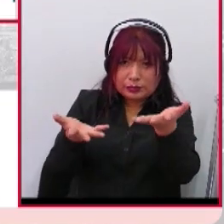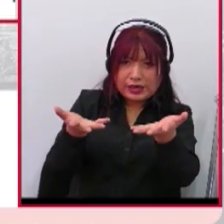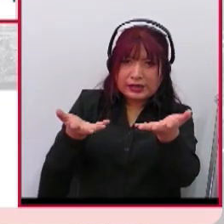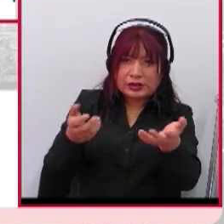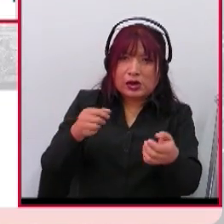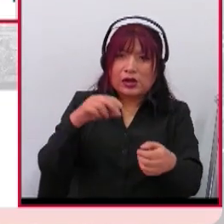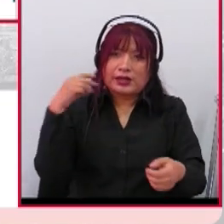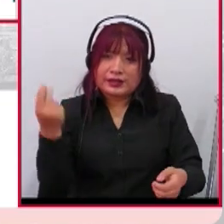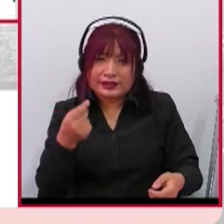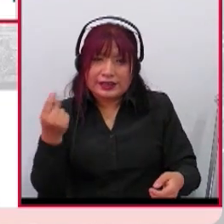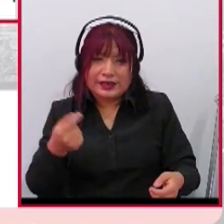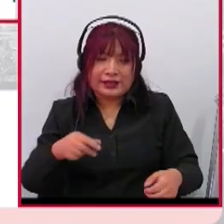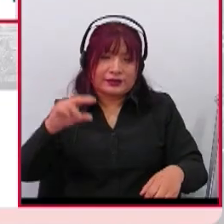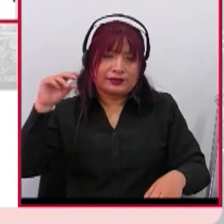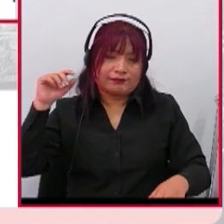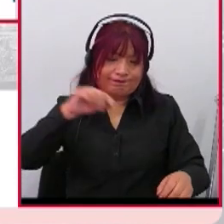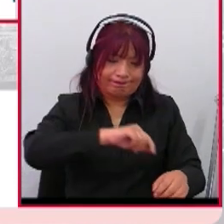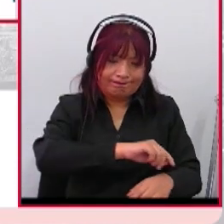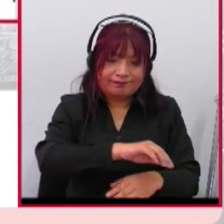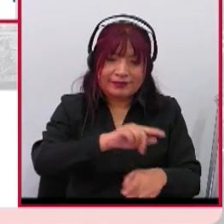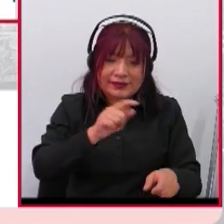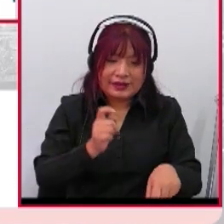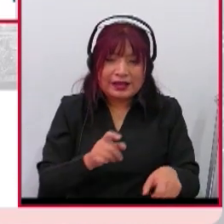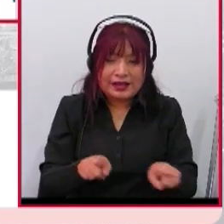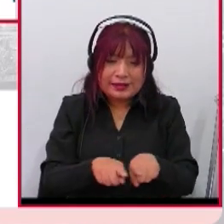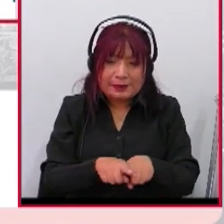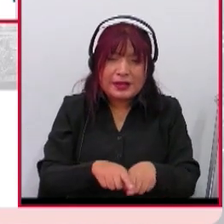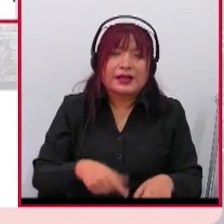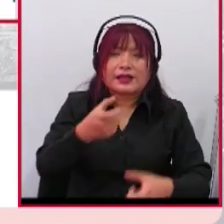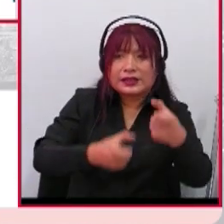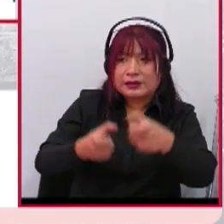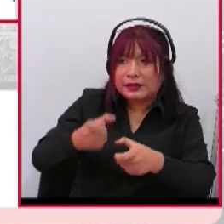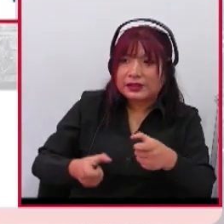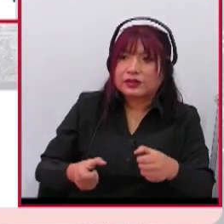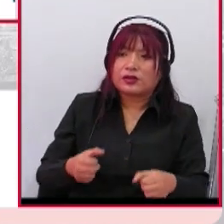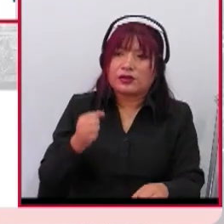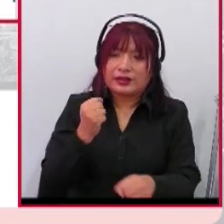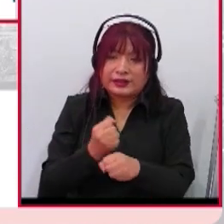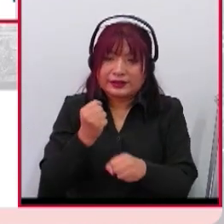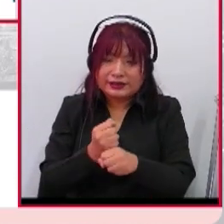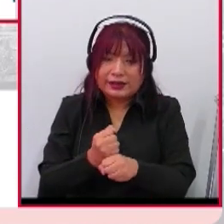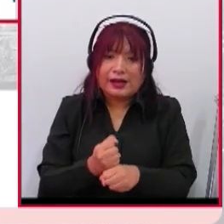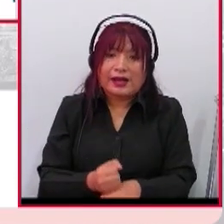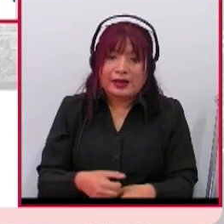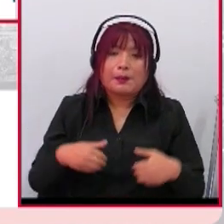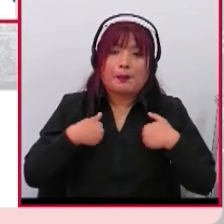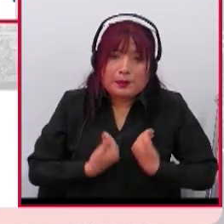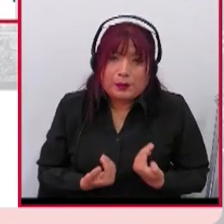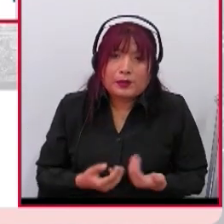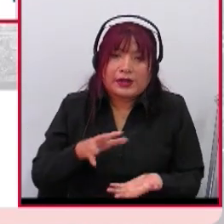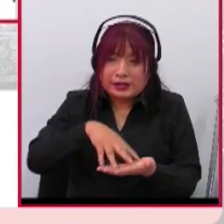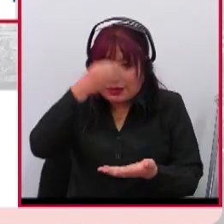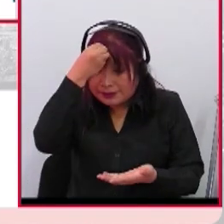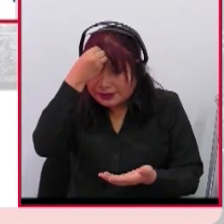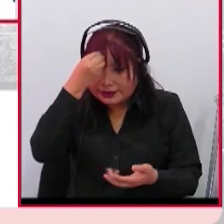personal entrenado, preparado, la estabilidad operativa, el cumplimiento del